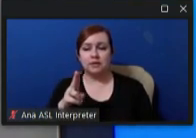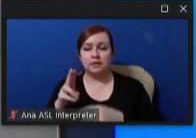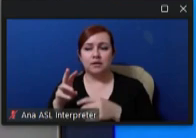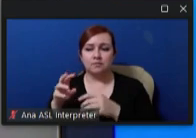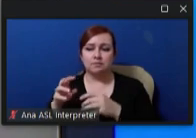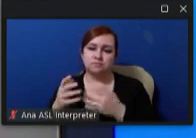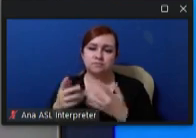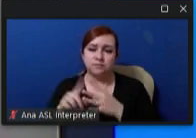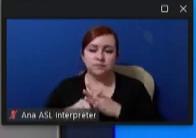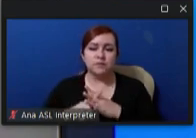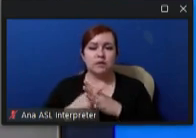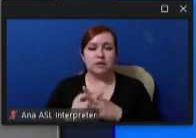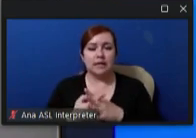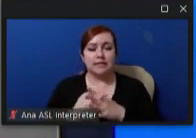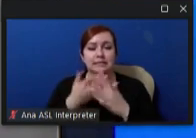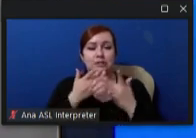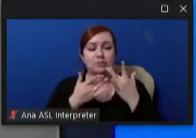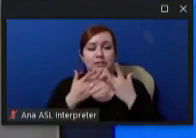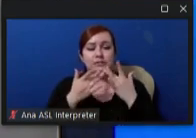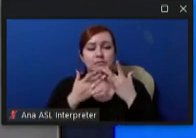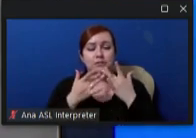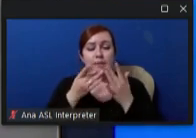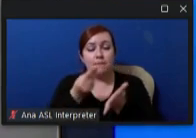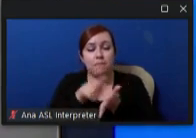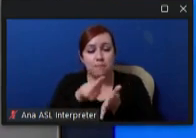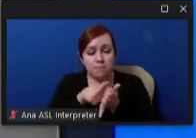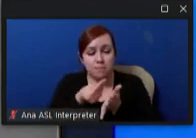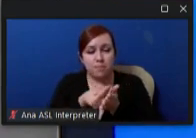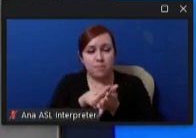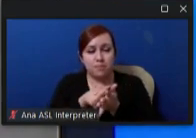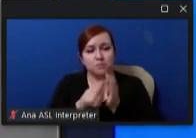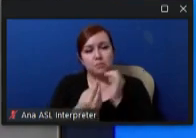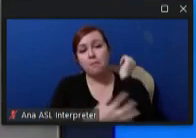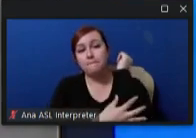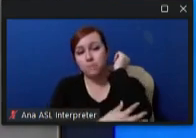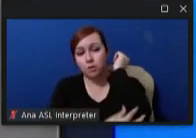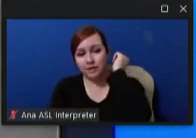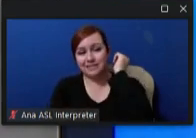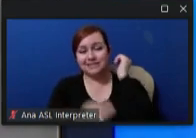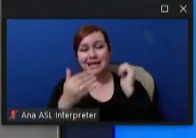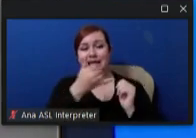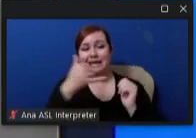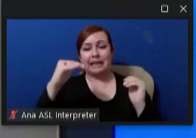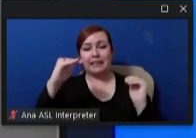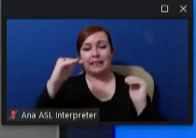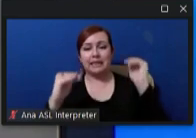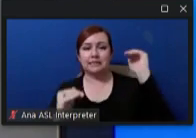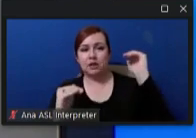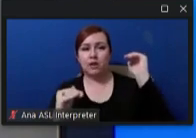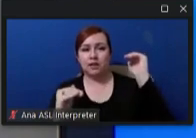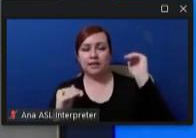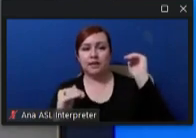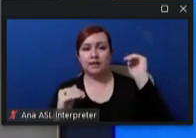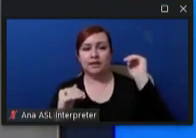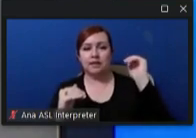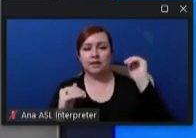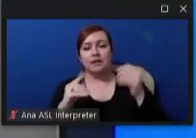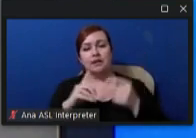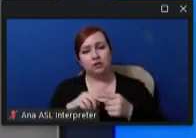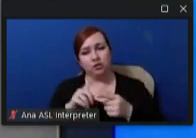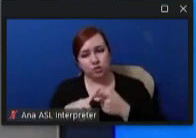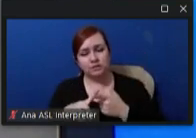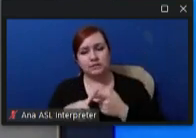la situación de pobreza y desigualdad en el Estado. Y como consecuencia de esta situación de pobreza y